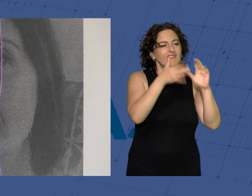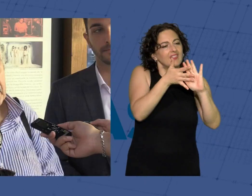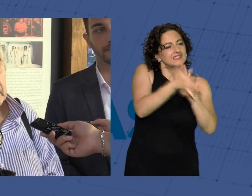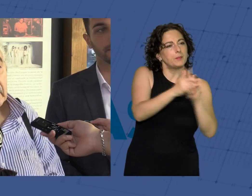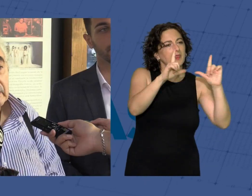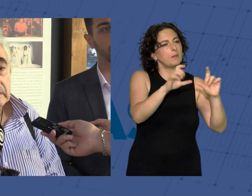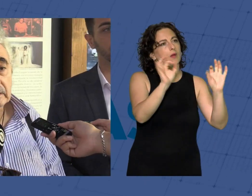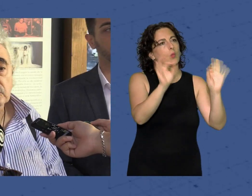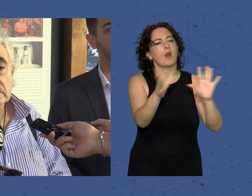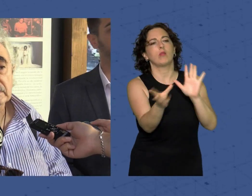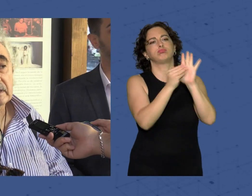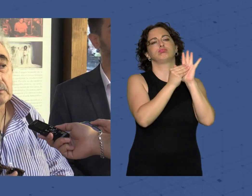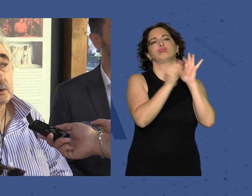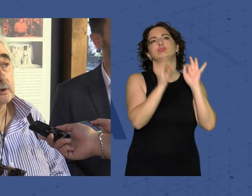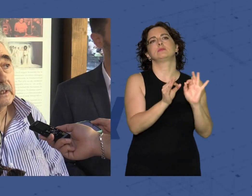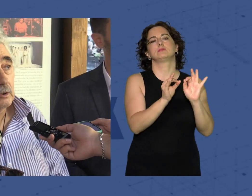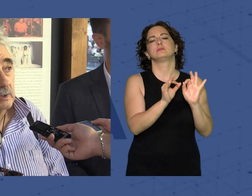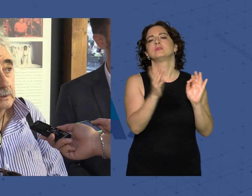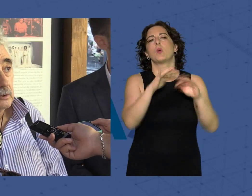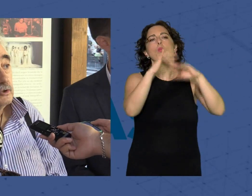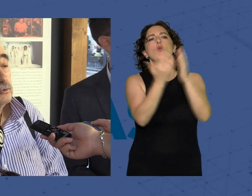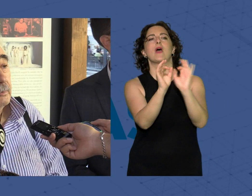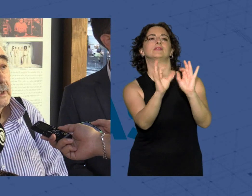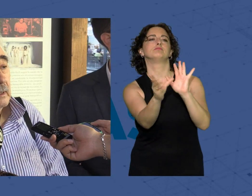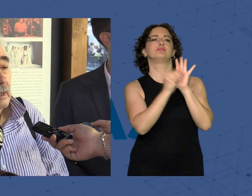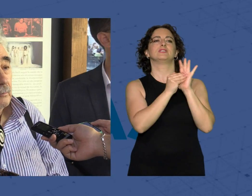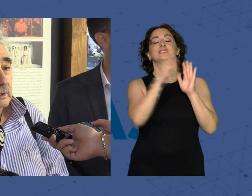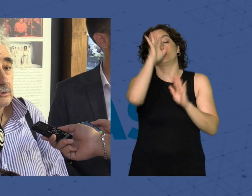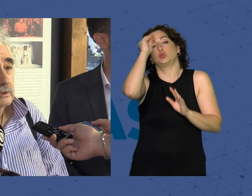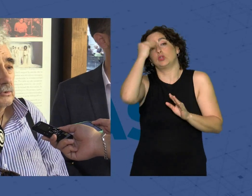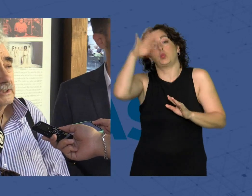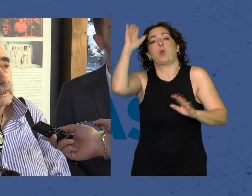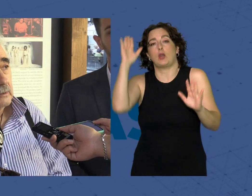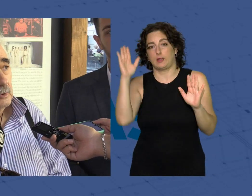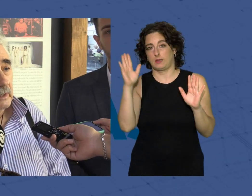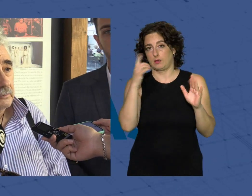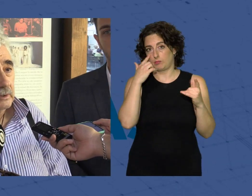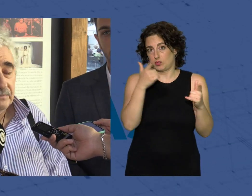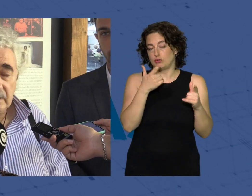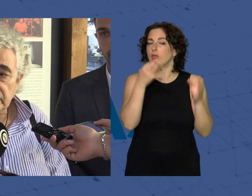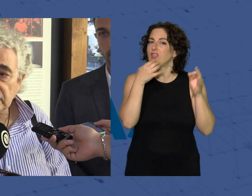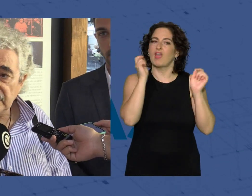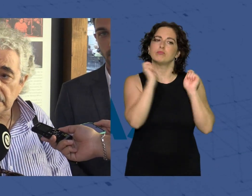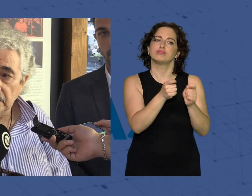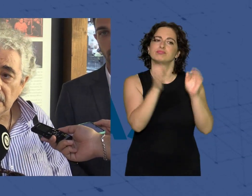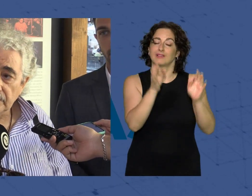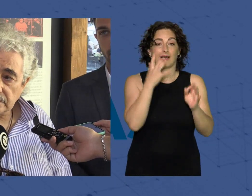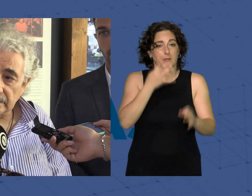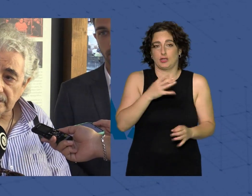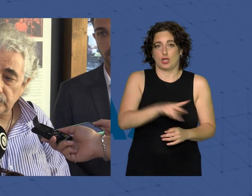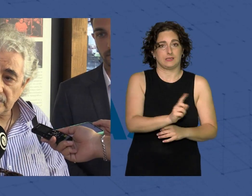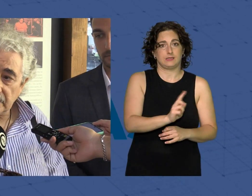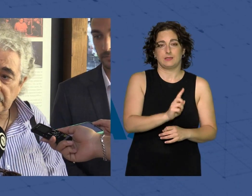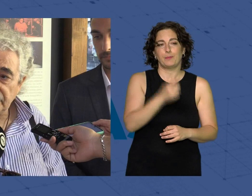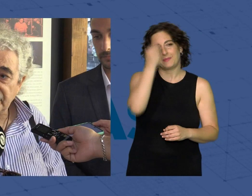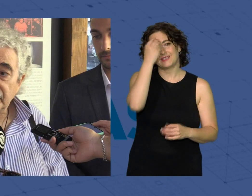se supone que nos enseña el mundo tal y como es. Y digo se supone porque eso es algo que se le ha atribuido a la fotografía falsamente, pensar